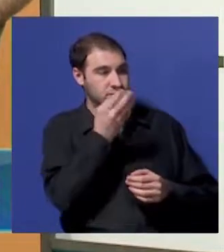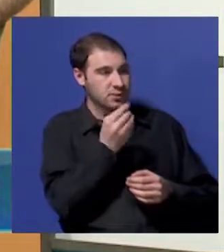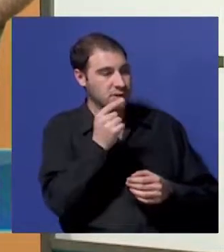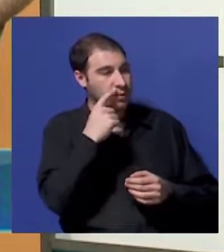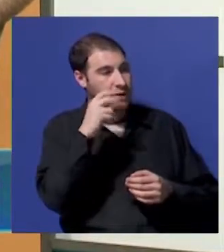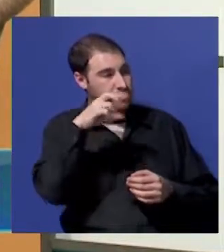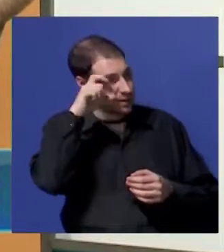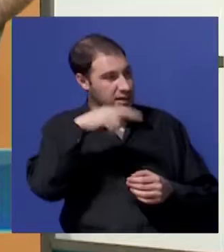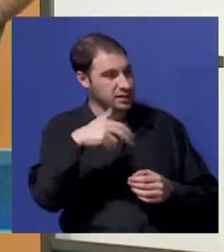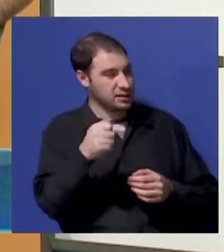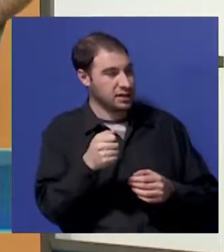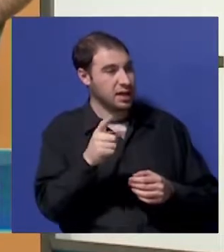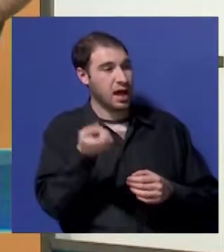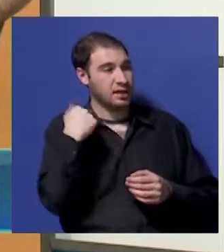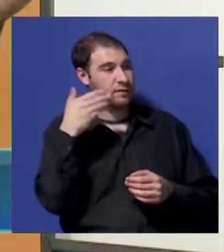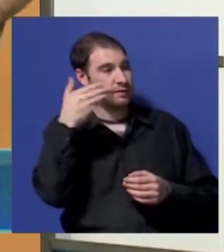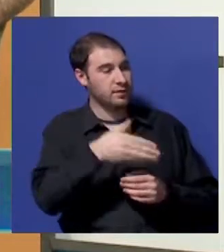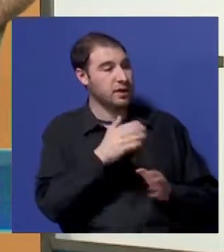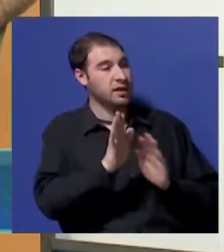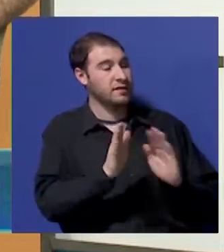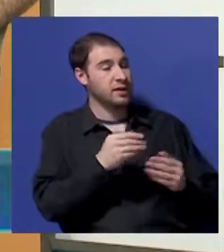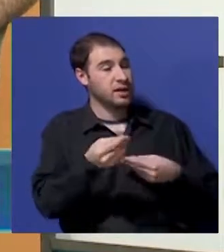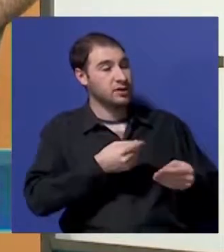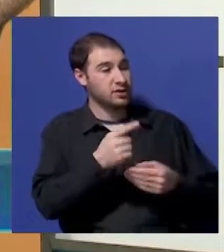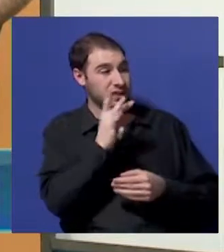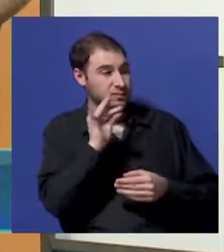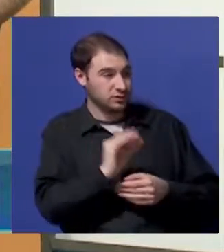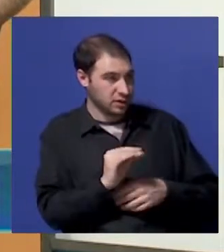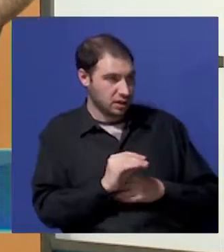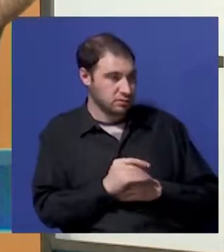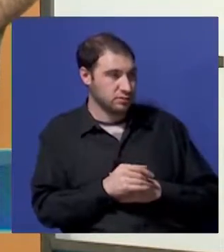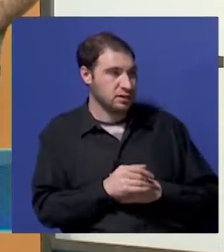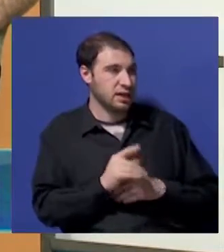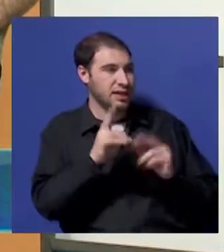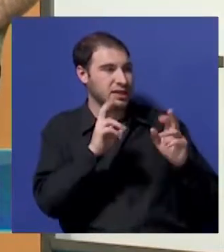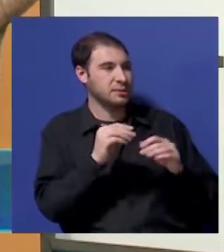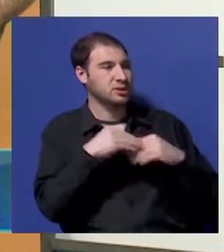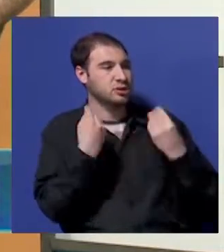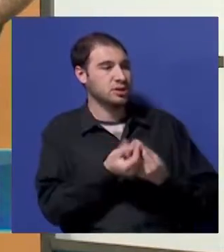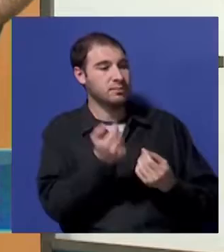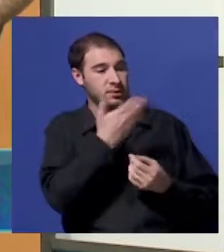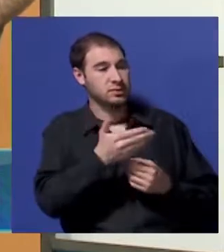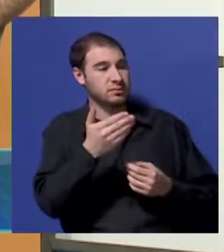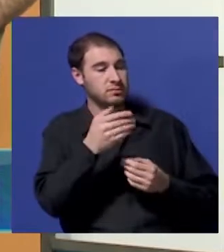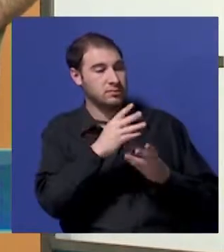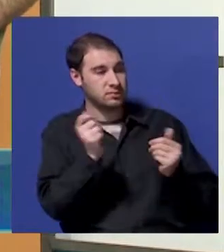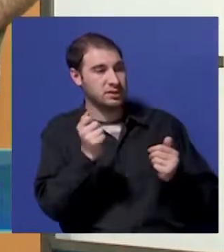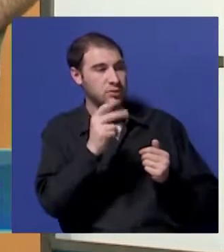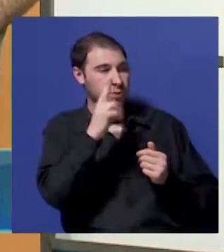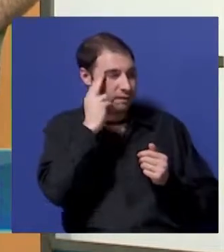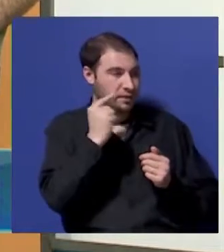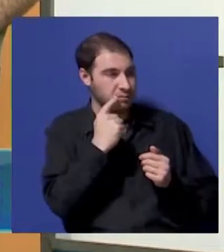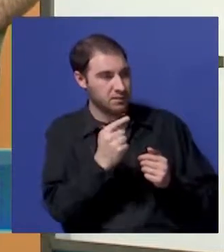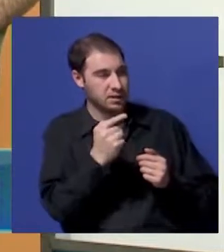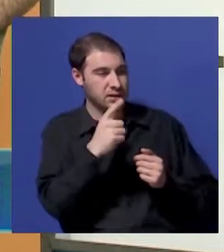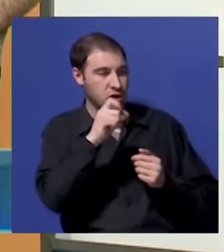Marcos Peña ayer cuando fue a defender la gestión en diputados sobre los números de la última dictadura militar. 9.000, 30.000, 9.000